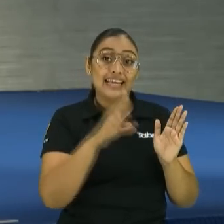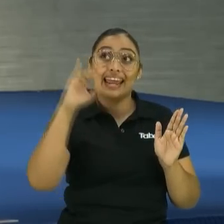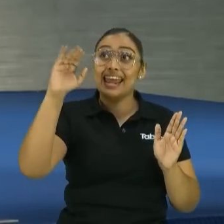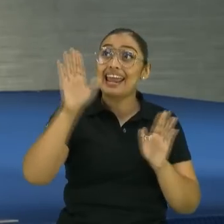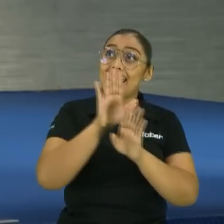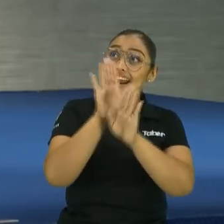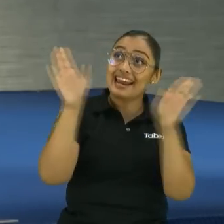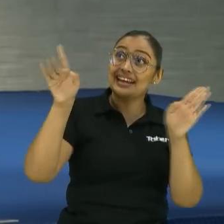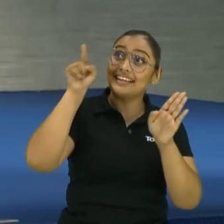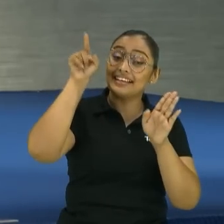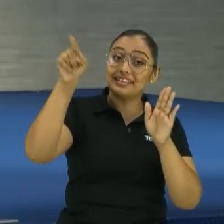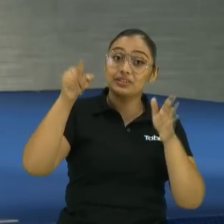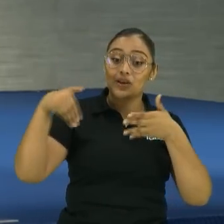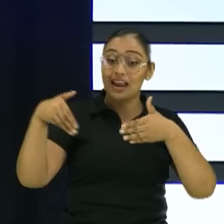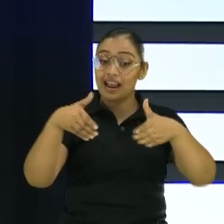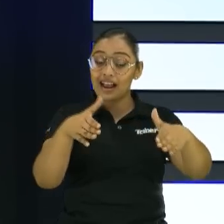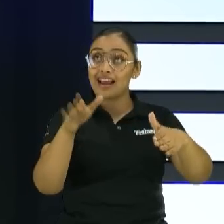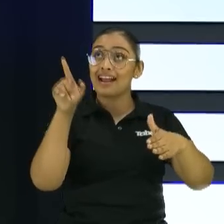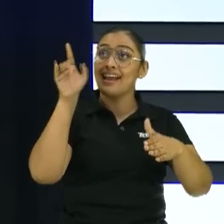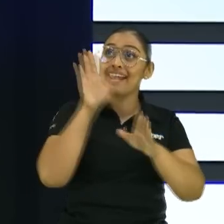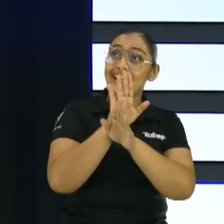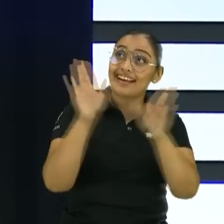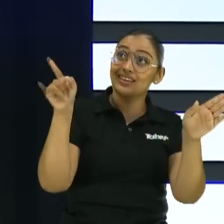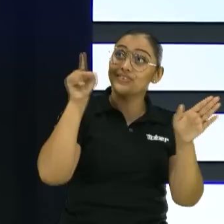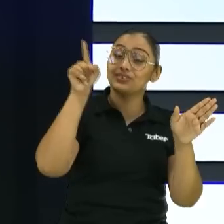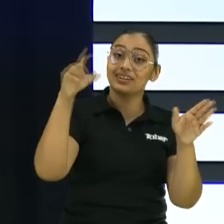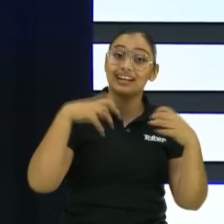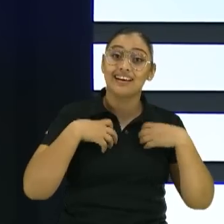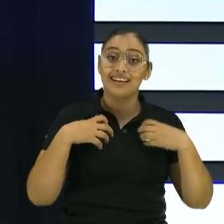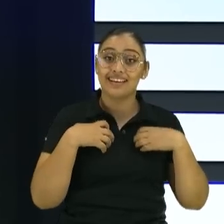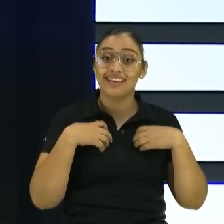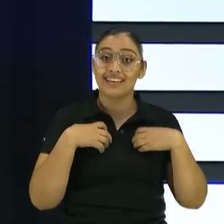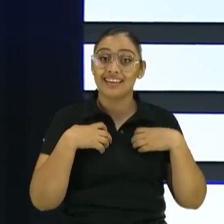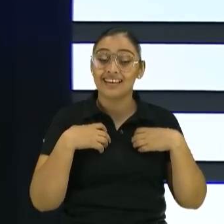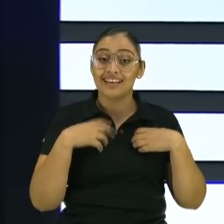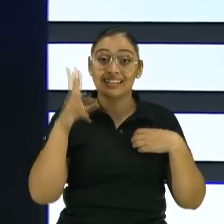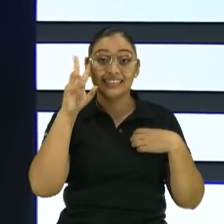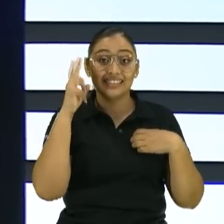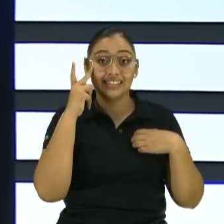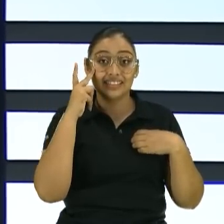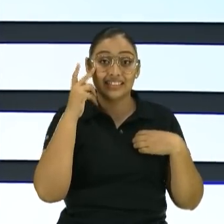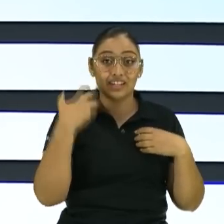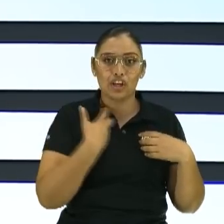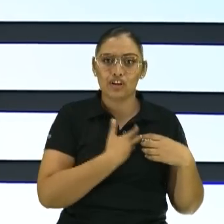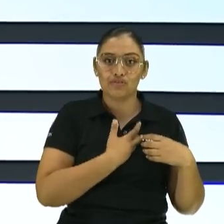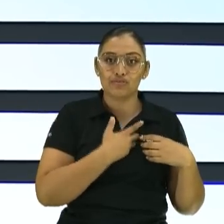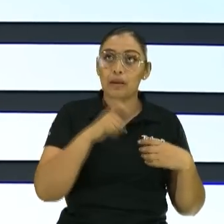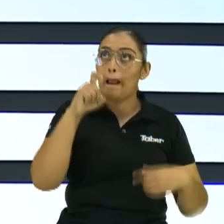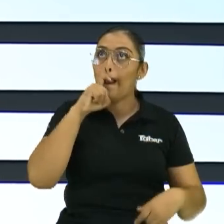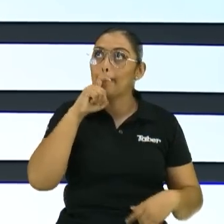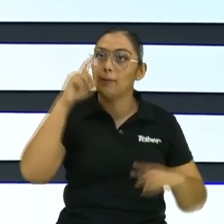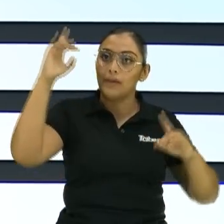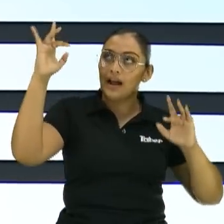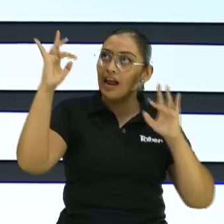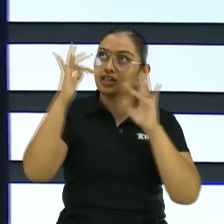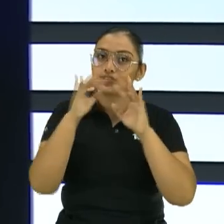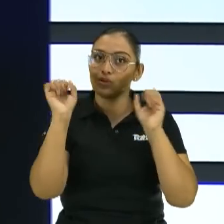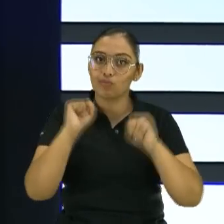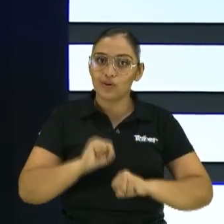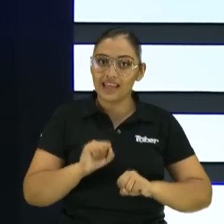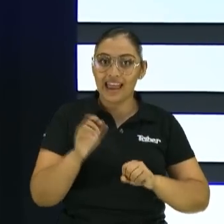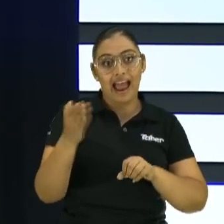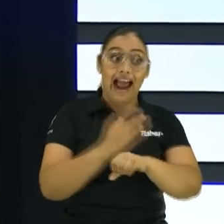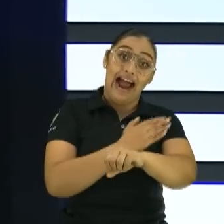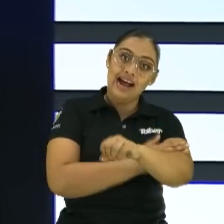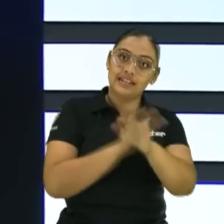Jesús es la verdad y Jesús de la vida y que nadie puede llegar al padre Si no es por él entonces las